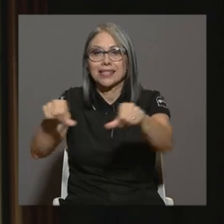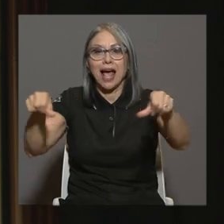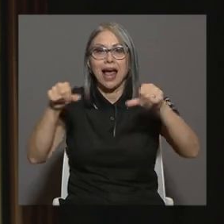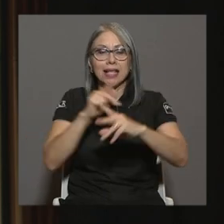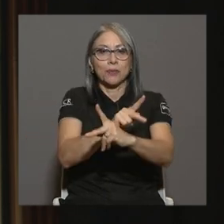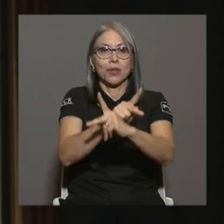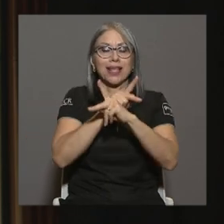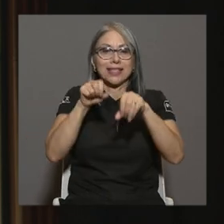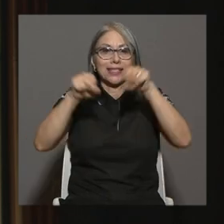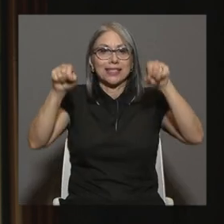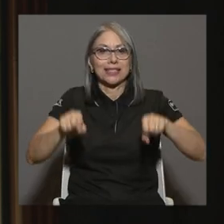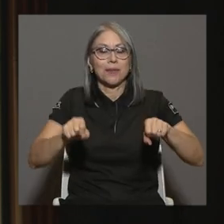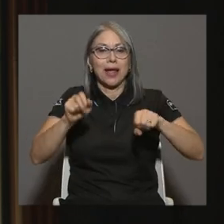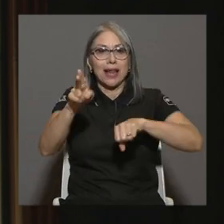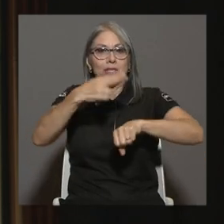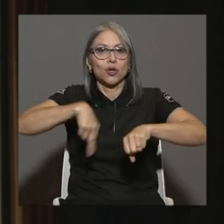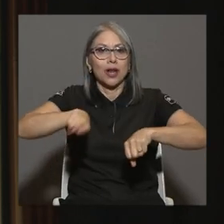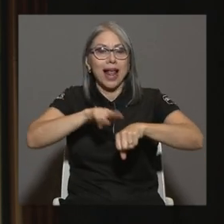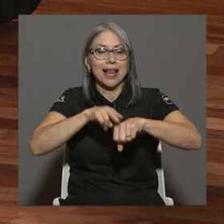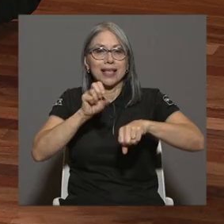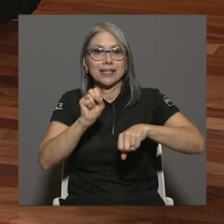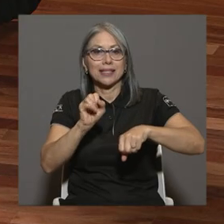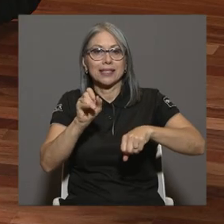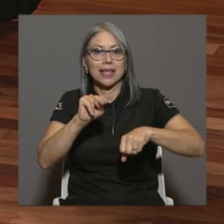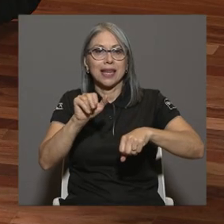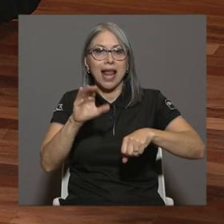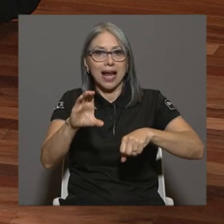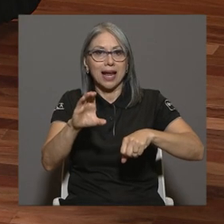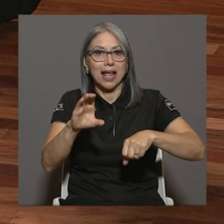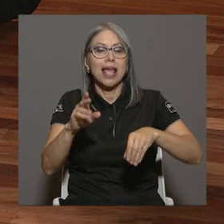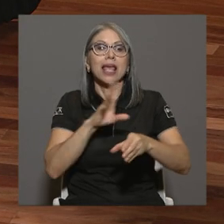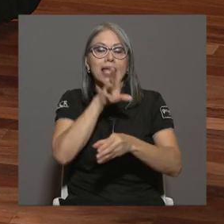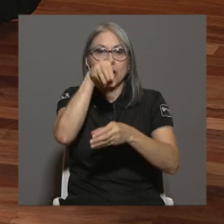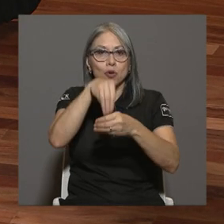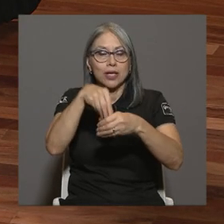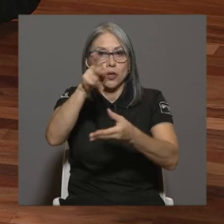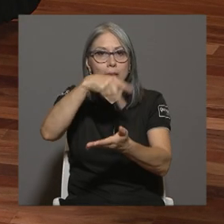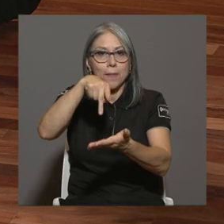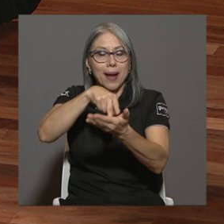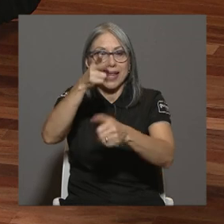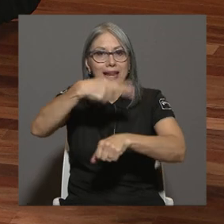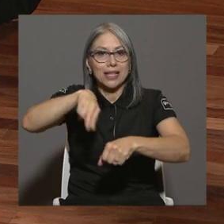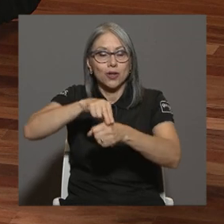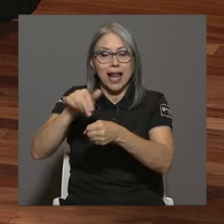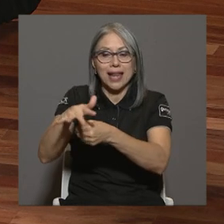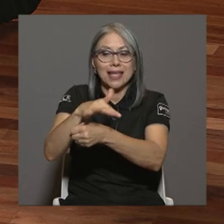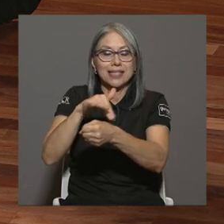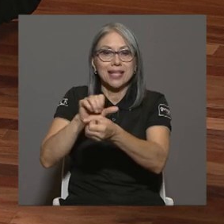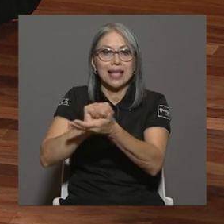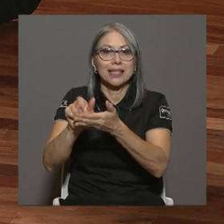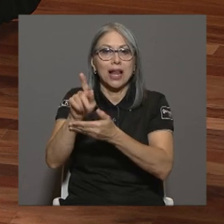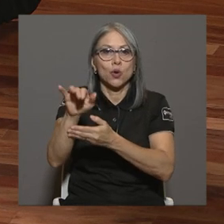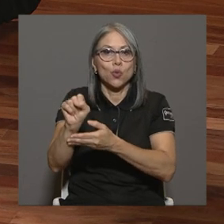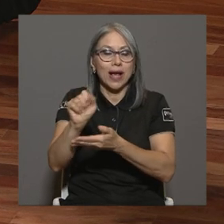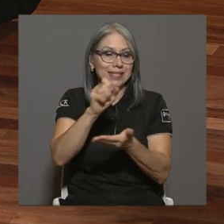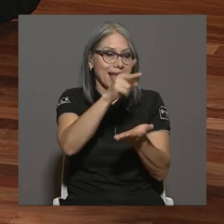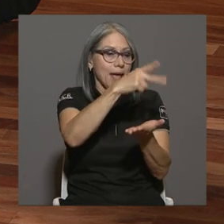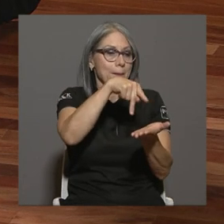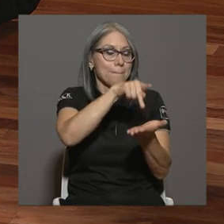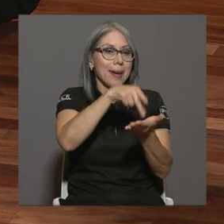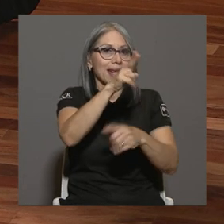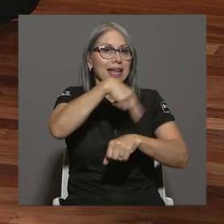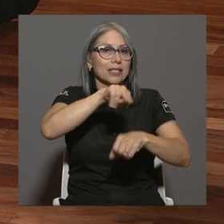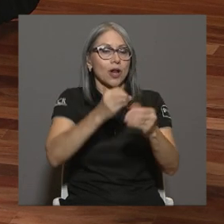Nacional de Áreas de Conservación, SINAC, incluyendo el Parque Nacional Isla San Lucas, el Parque Nacional